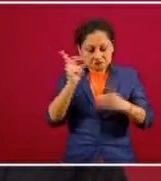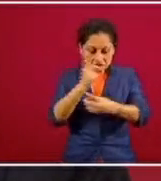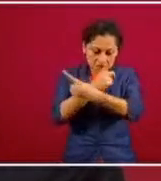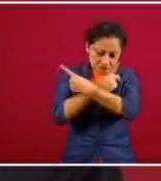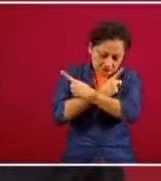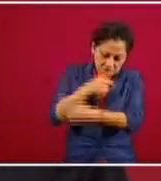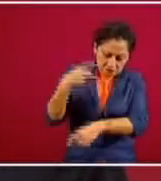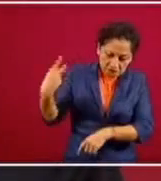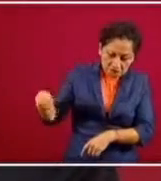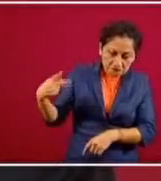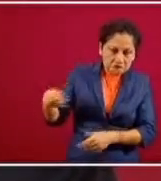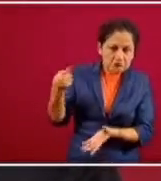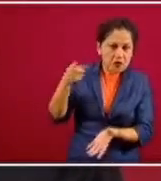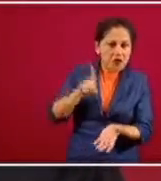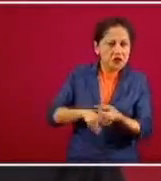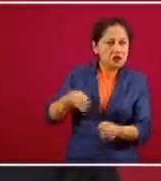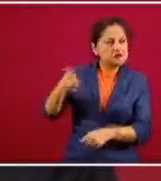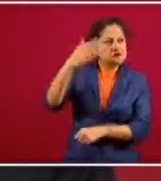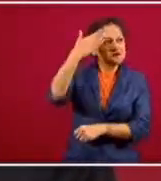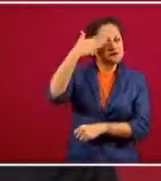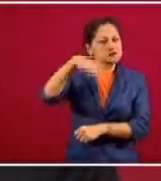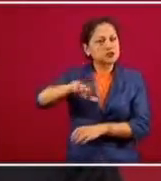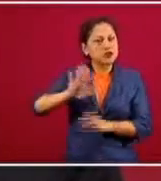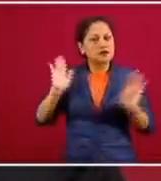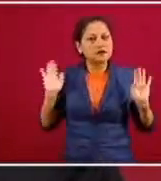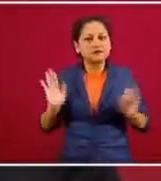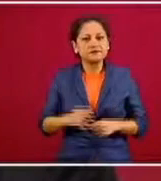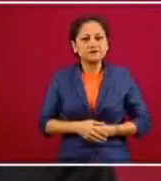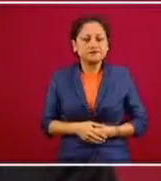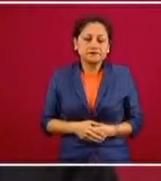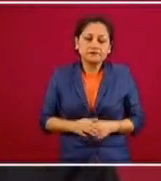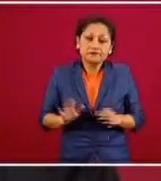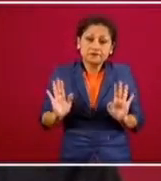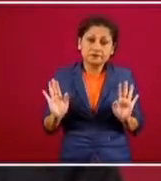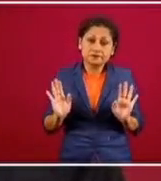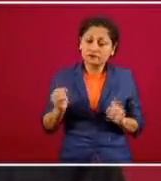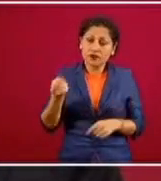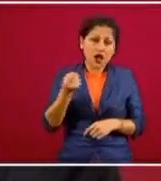Y así, todos los días,